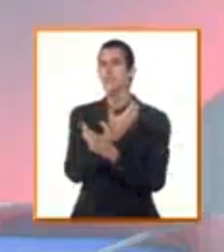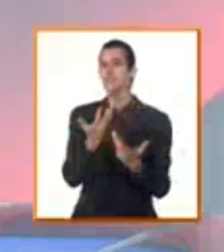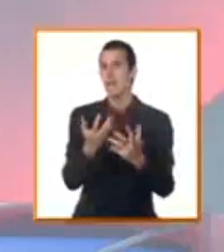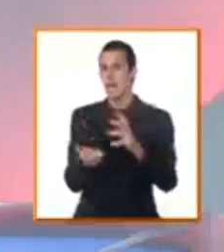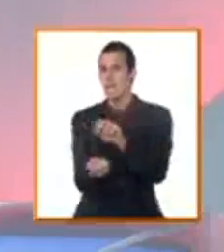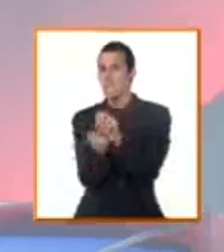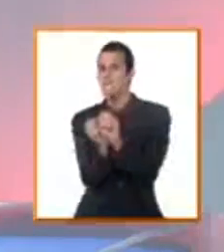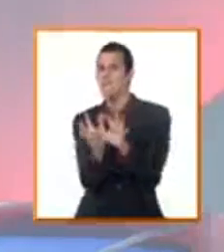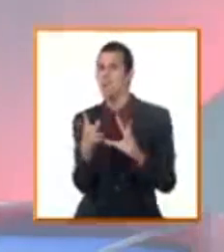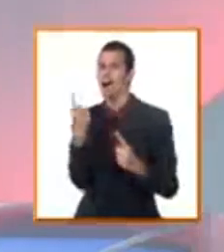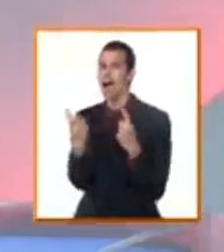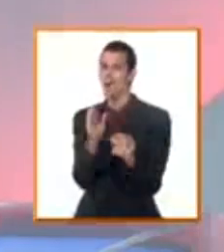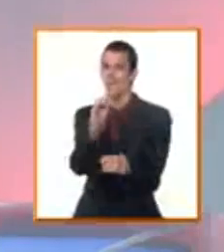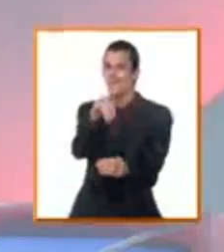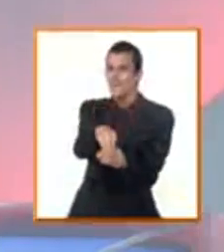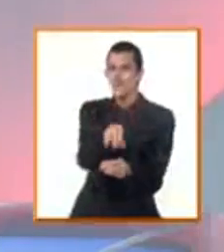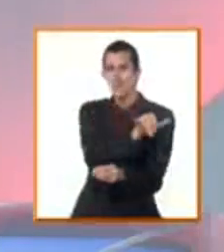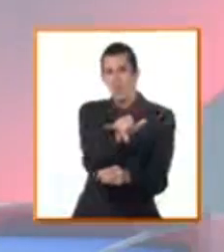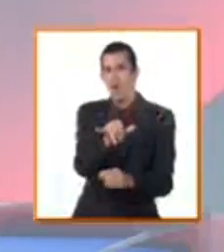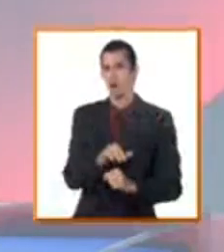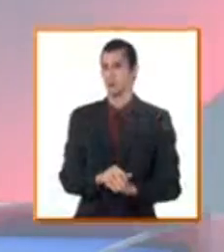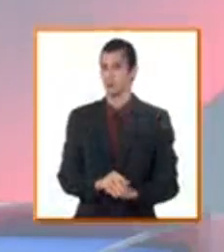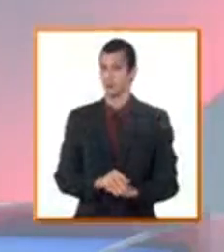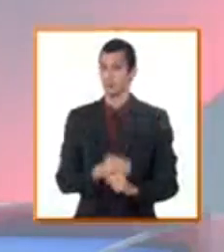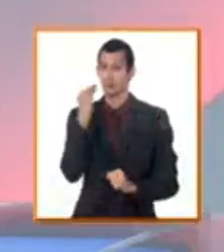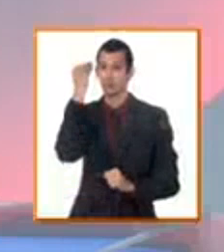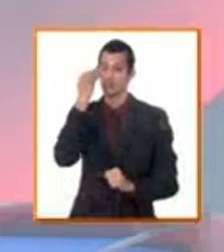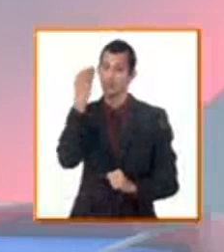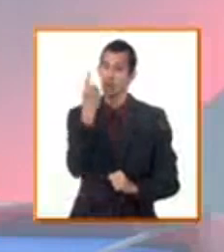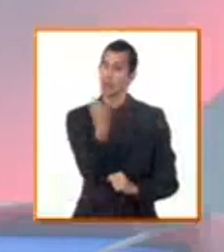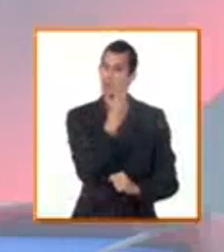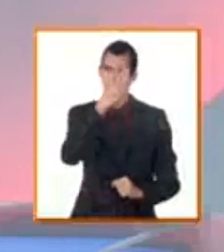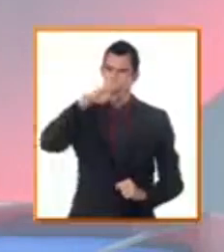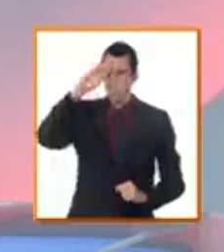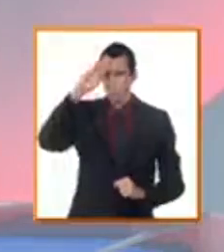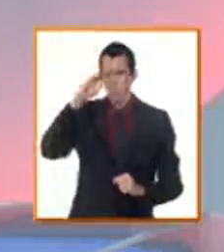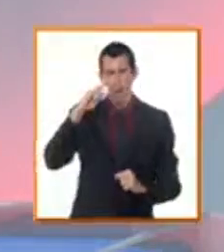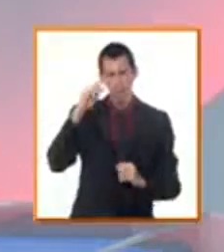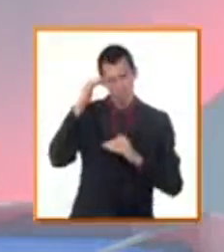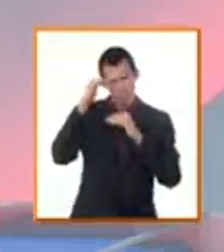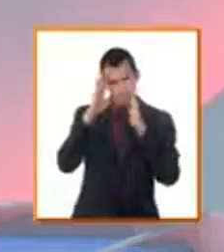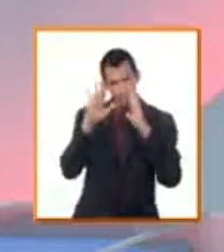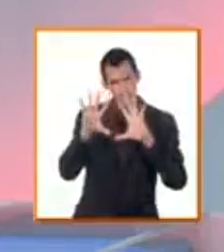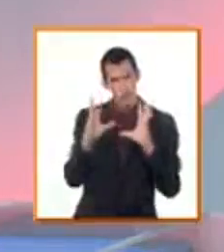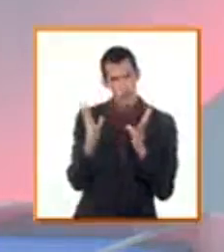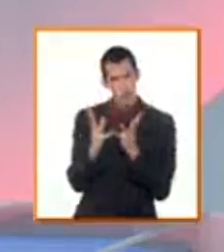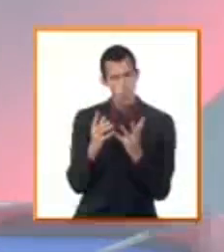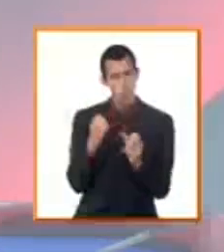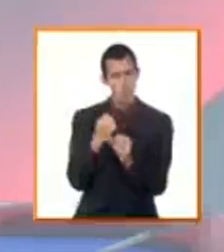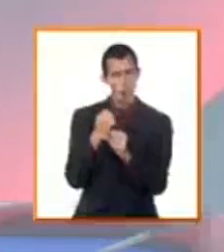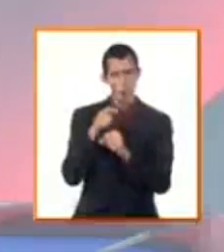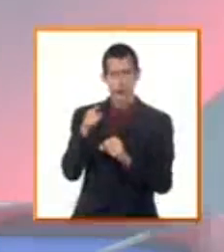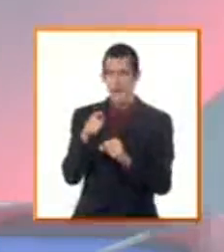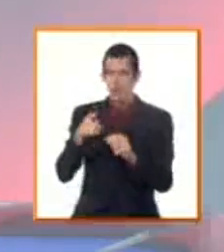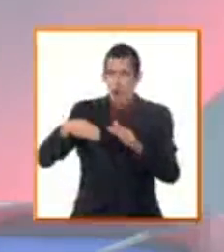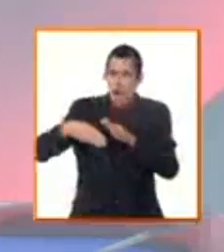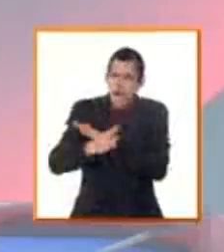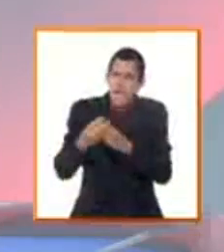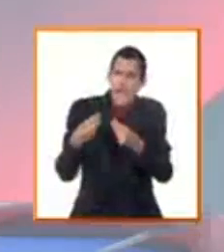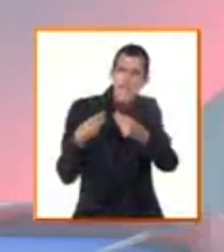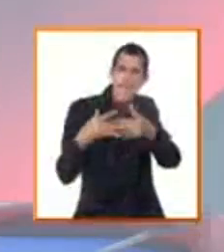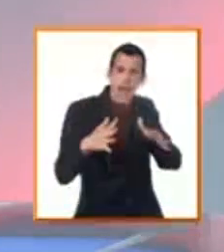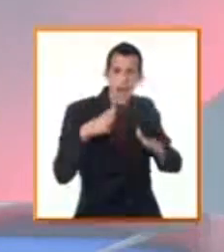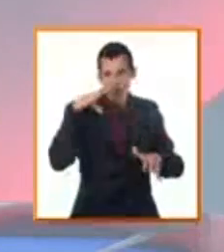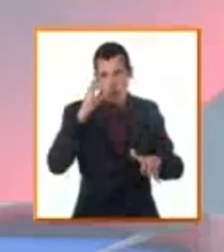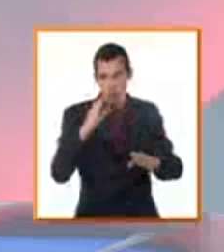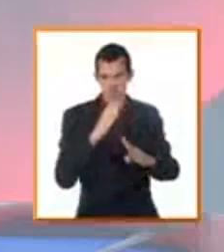compete. Nos parece que hay una voluntad estatal, Randy, de que se garantice, aún con todos los elementos y los problemas que tenemos,